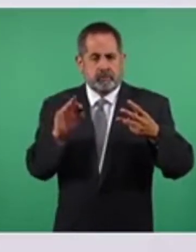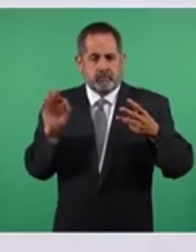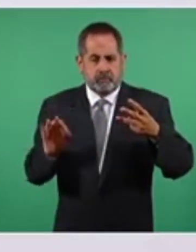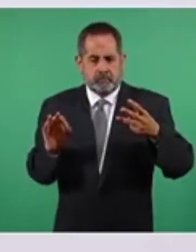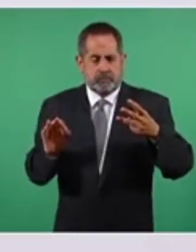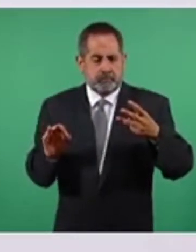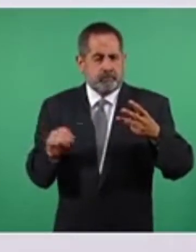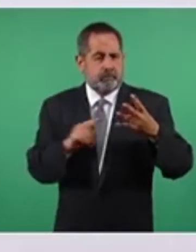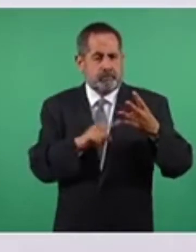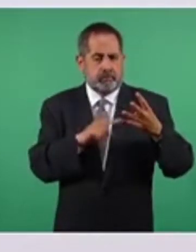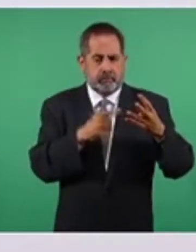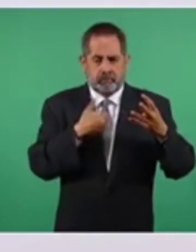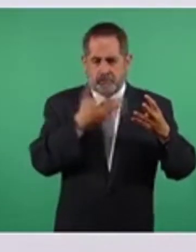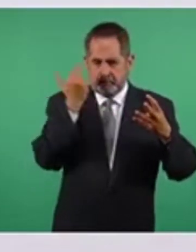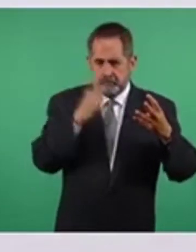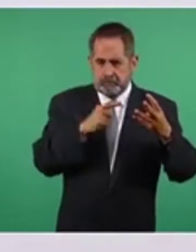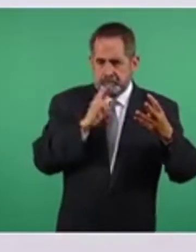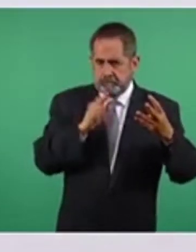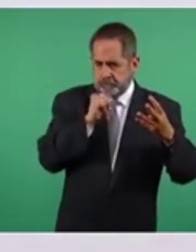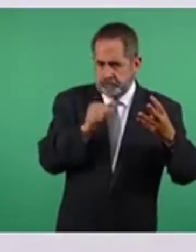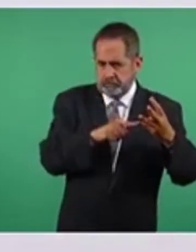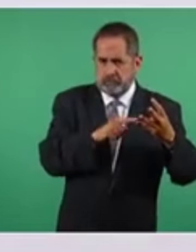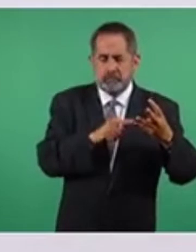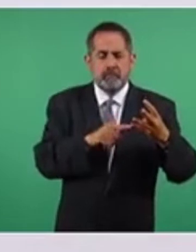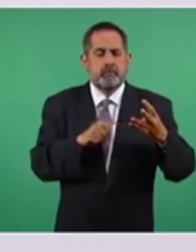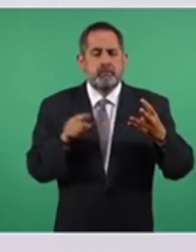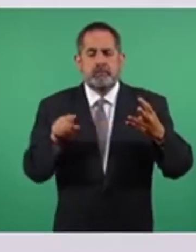23.2%. No sabe, no contestó,